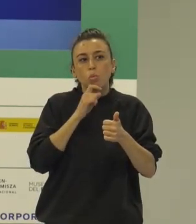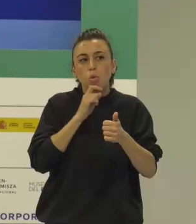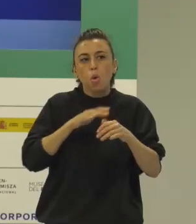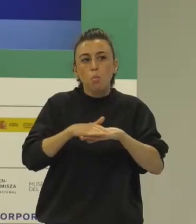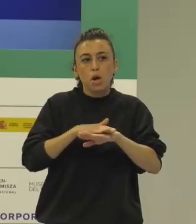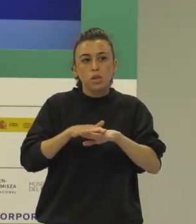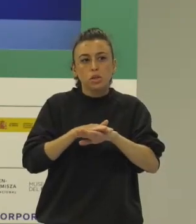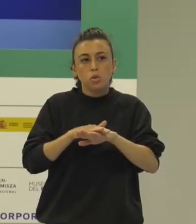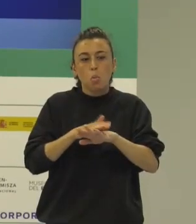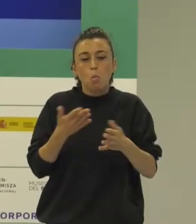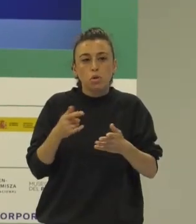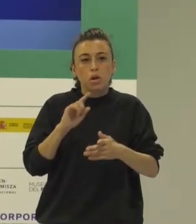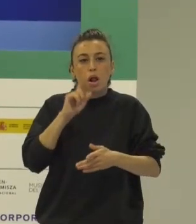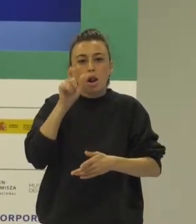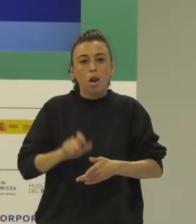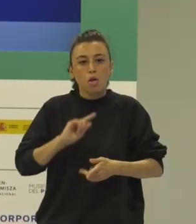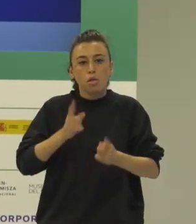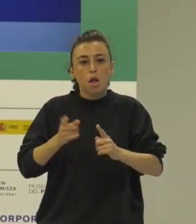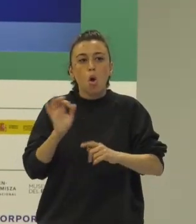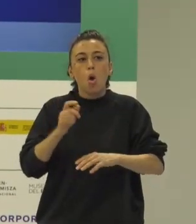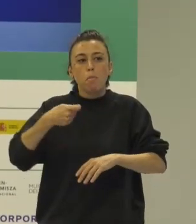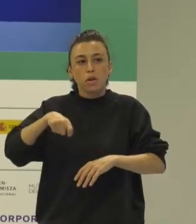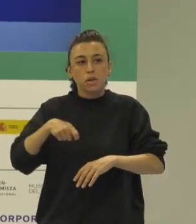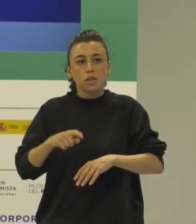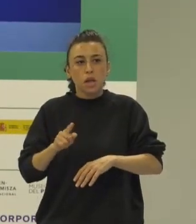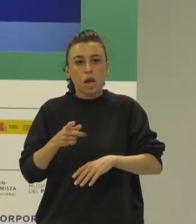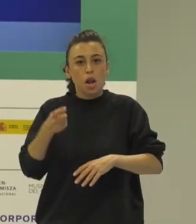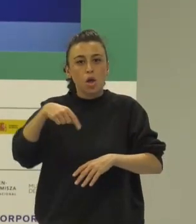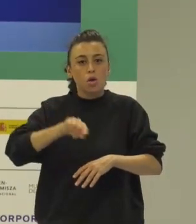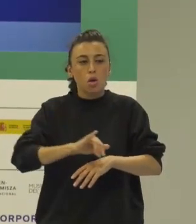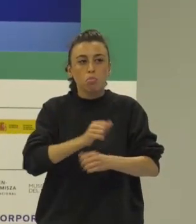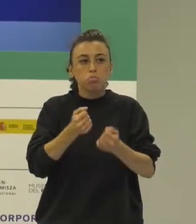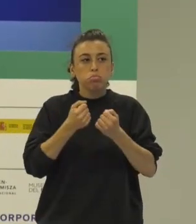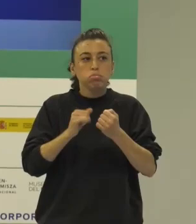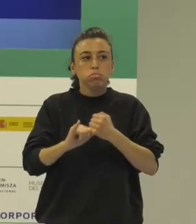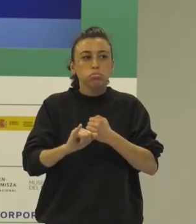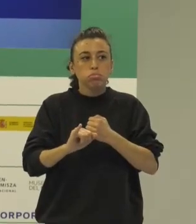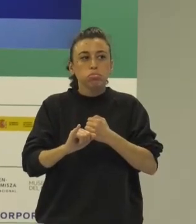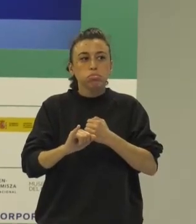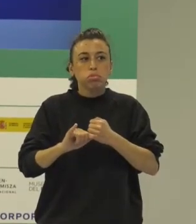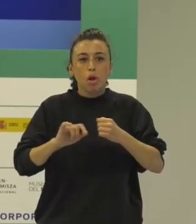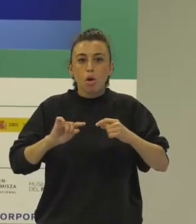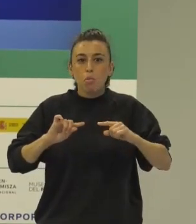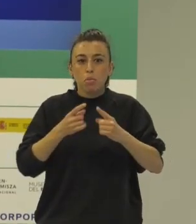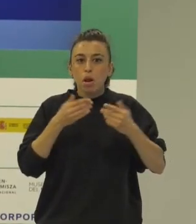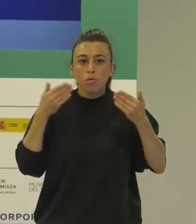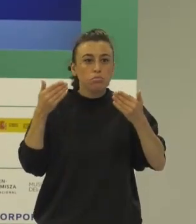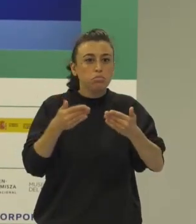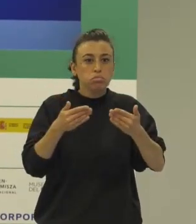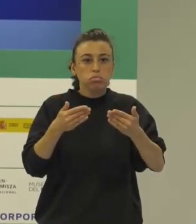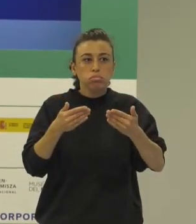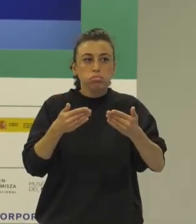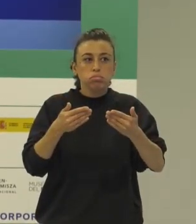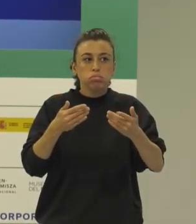los dictadores o los presidentes, los que tienen el poder, a donde primero apuntan siempre a dinamitar para poder perpetuarse, para